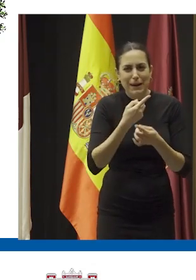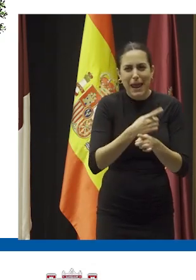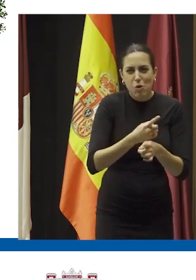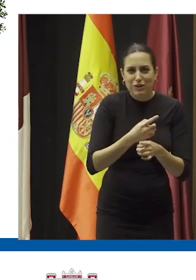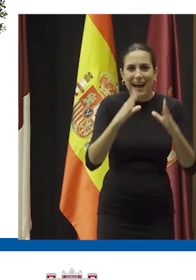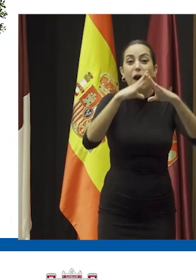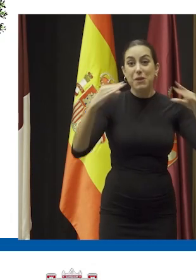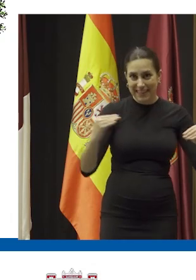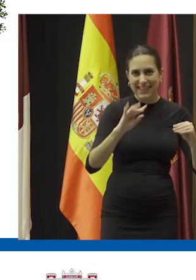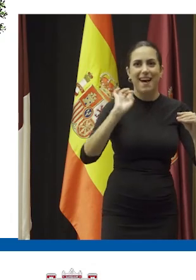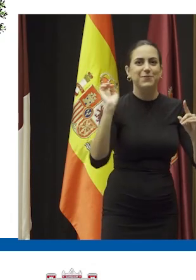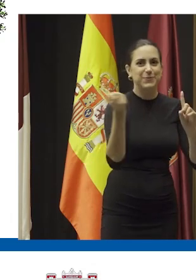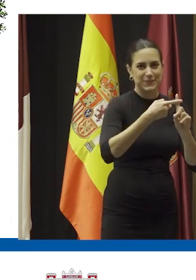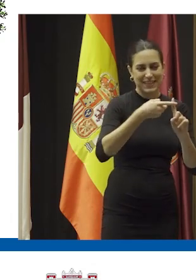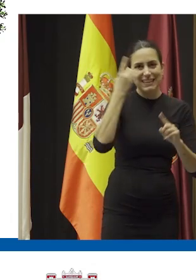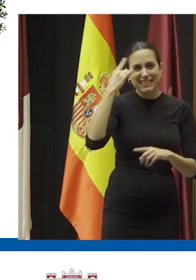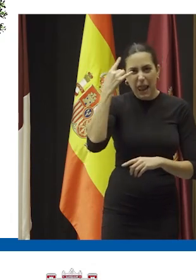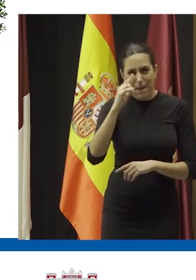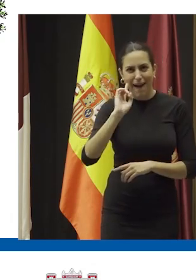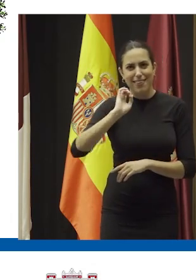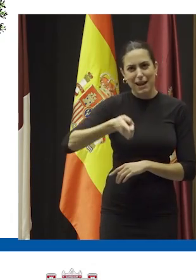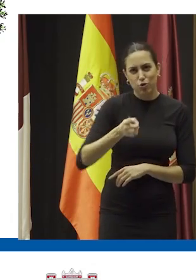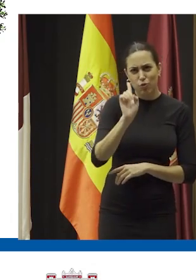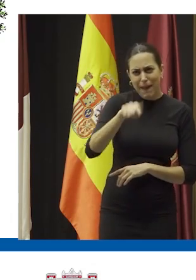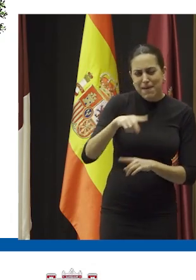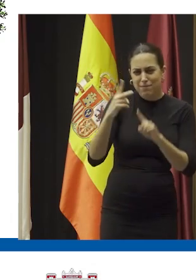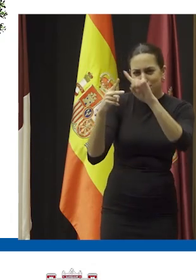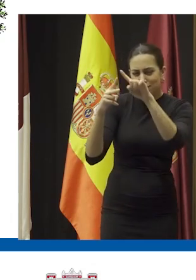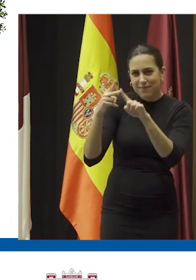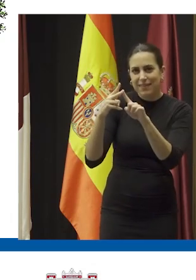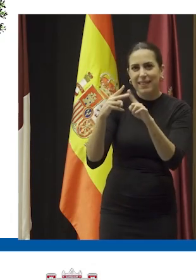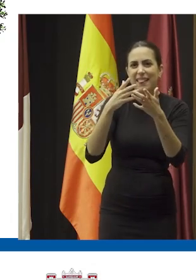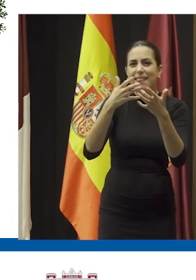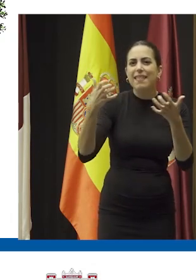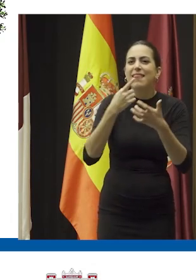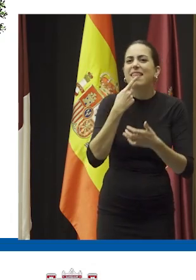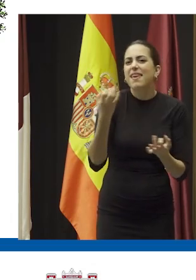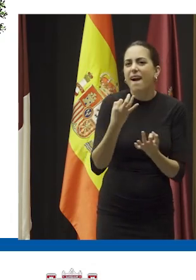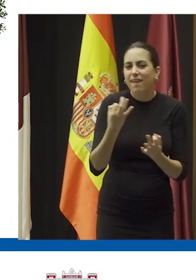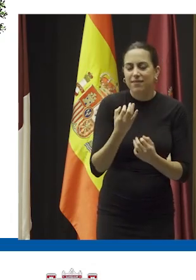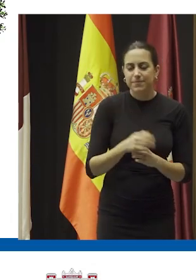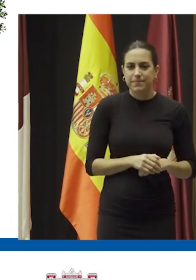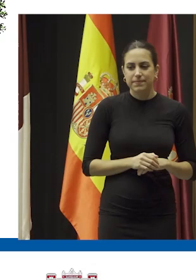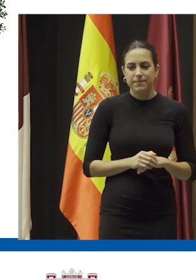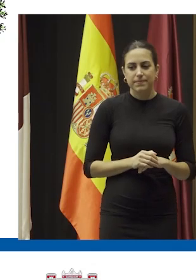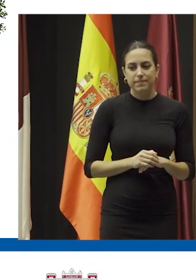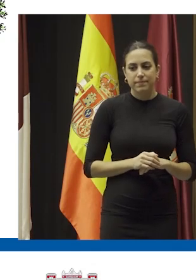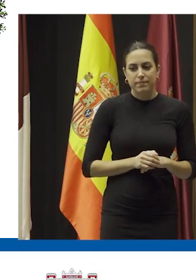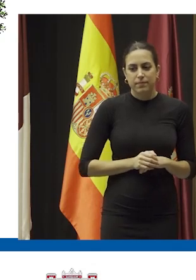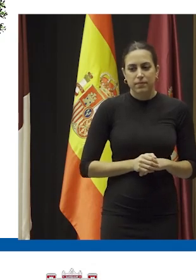de la Universidad de Salamanca. Decía que era muy importante